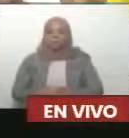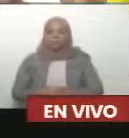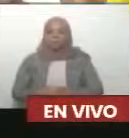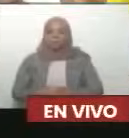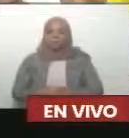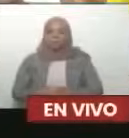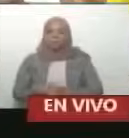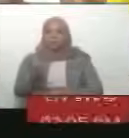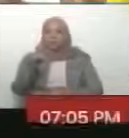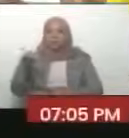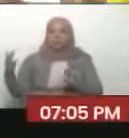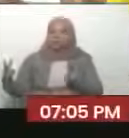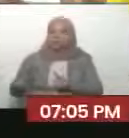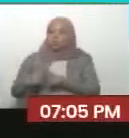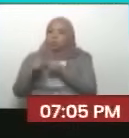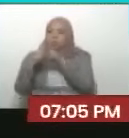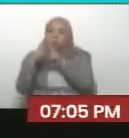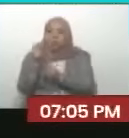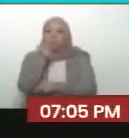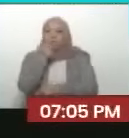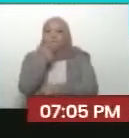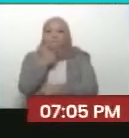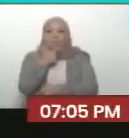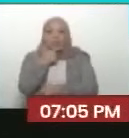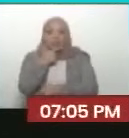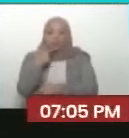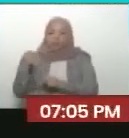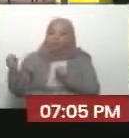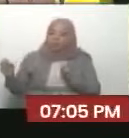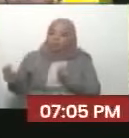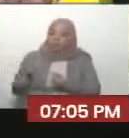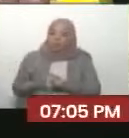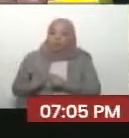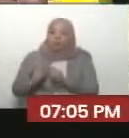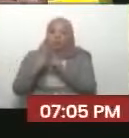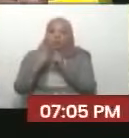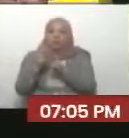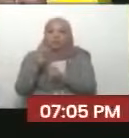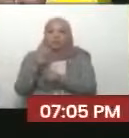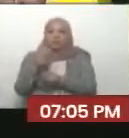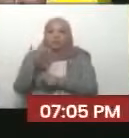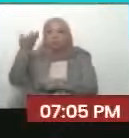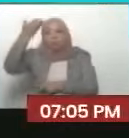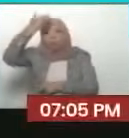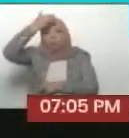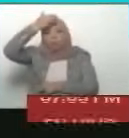Acabo de tener un encuentro maravilloso, maravilloso, con la reina.